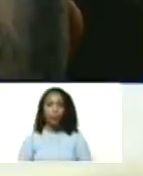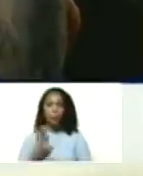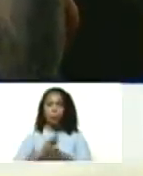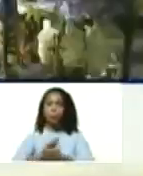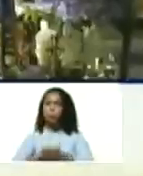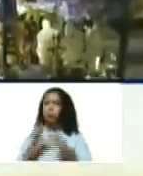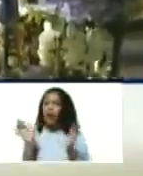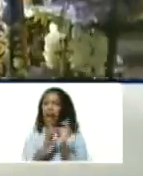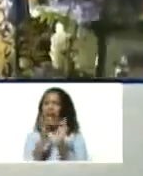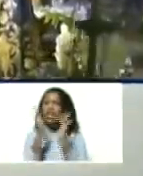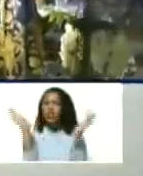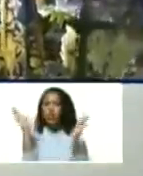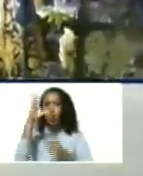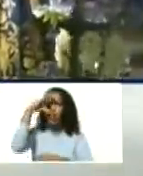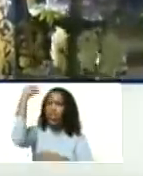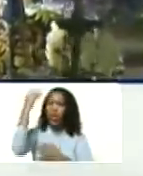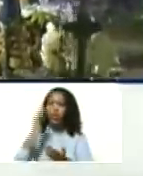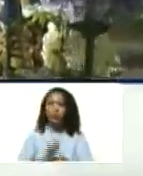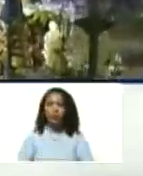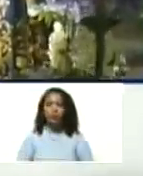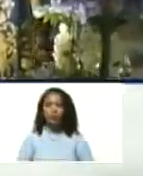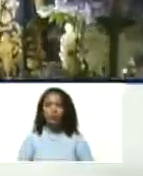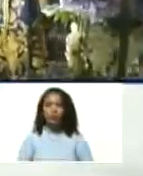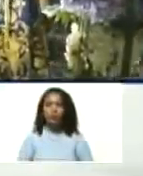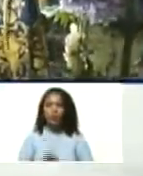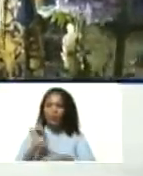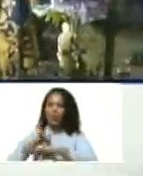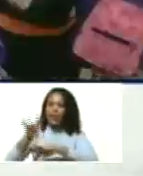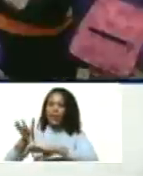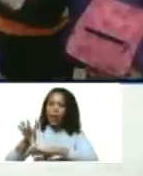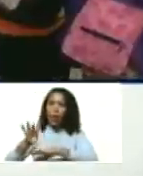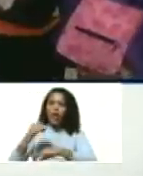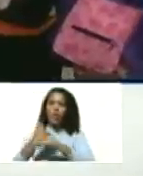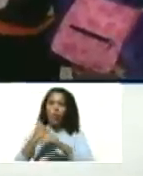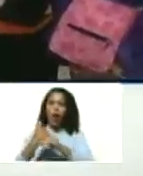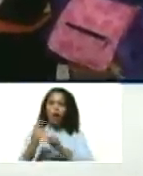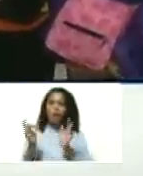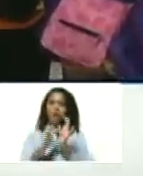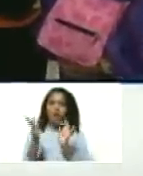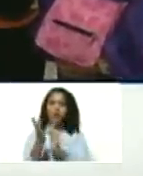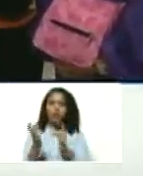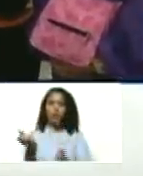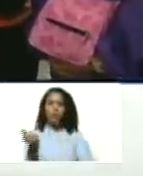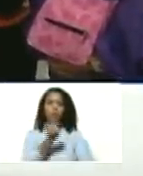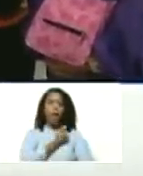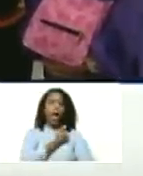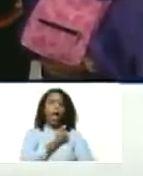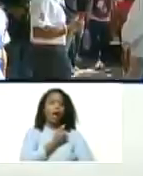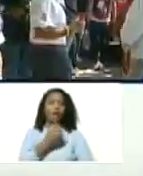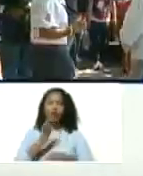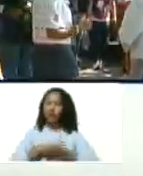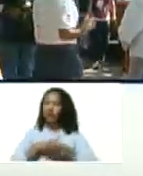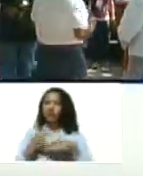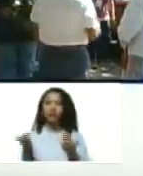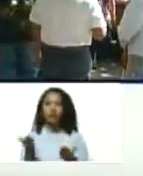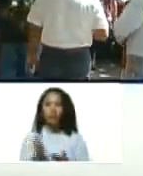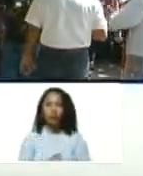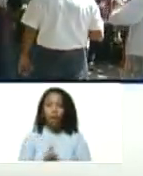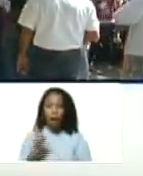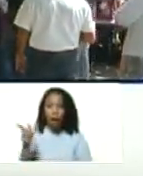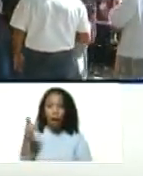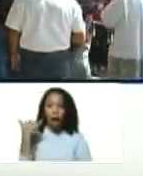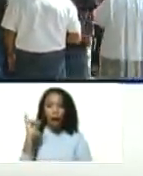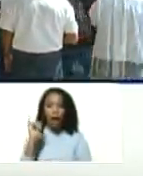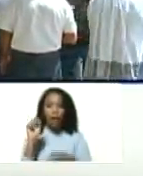si jesucristo es dios se dejó matar a él tiene siete